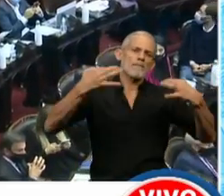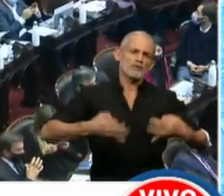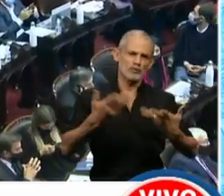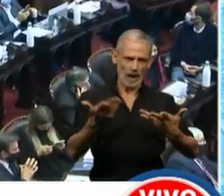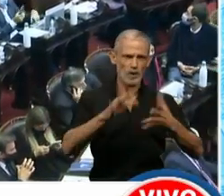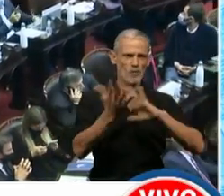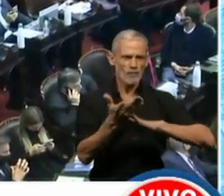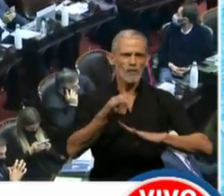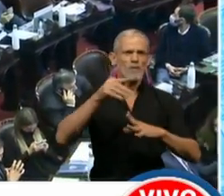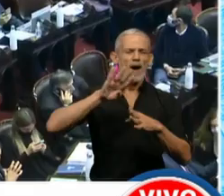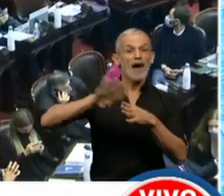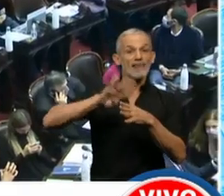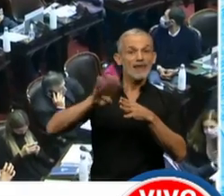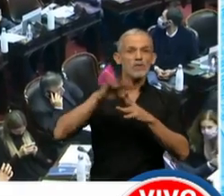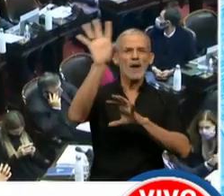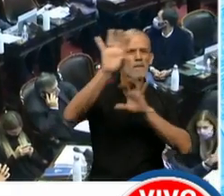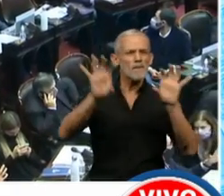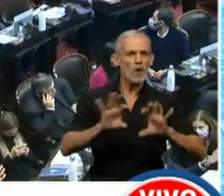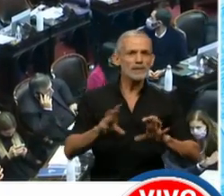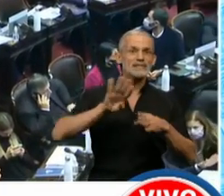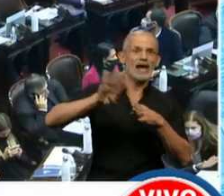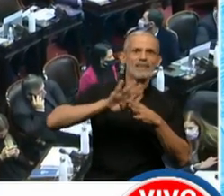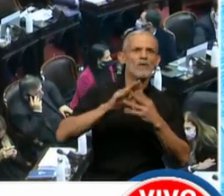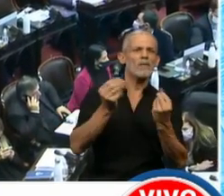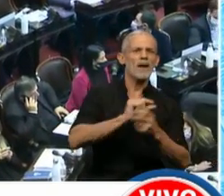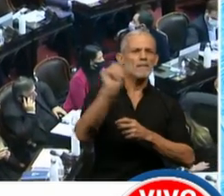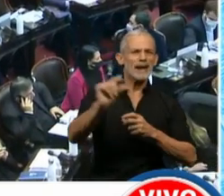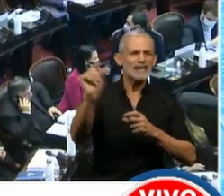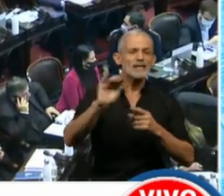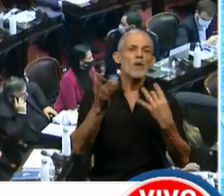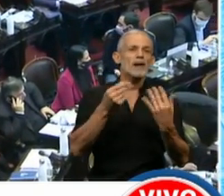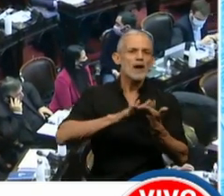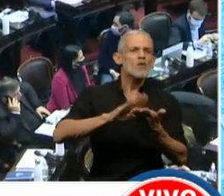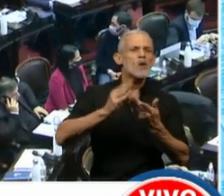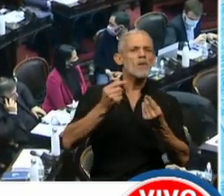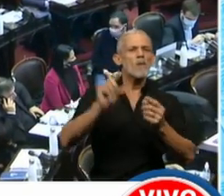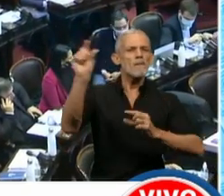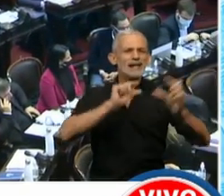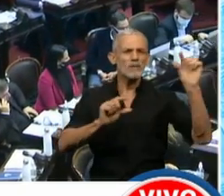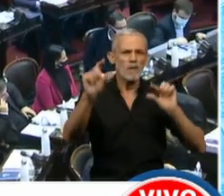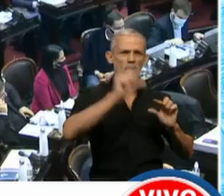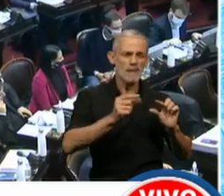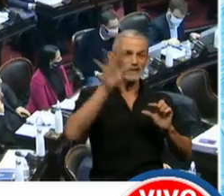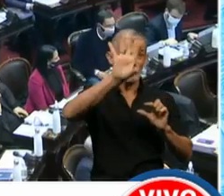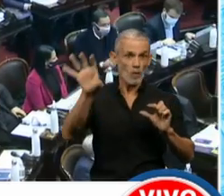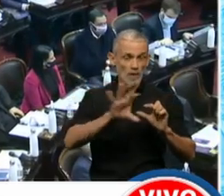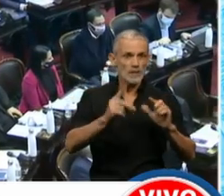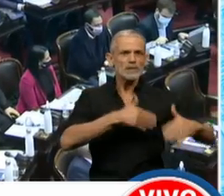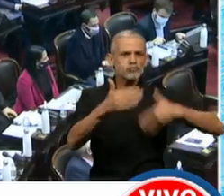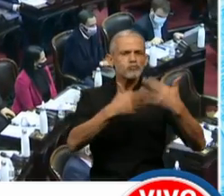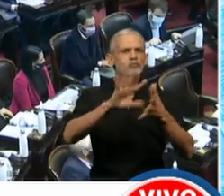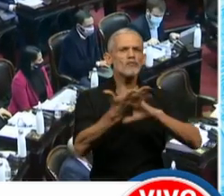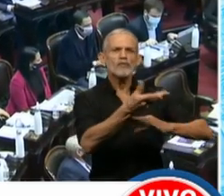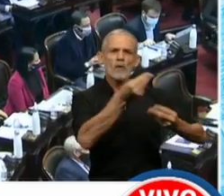término que se utiliza de las provincias que posibilite el acceso a nueva fuente de financiamiento y el desarrollo de nuevos instrumentos